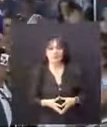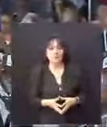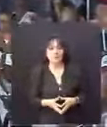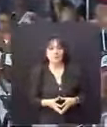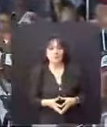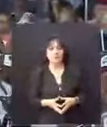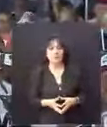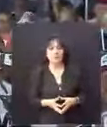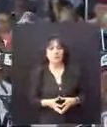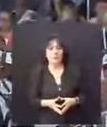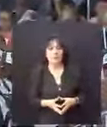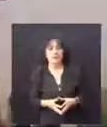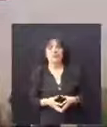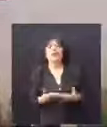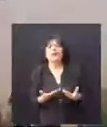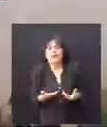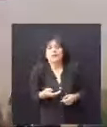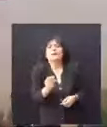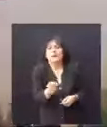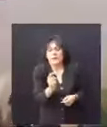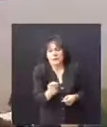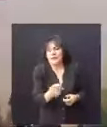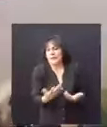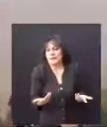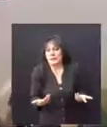¿Y qué quiere decir?